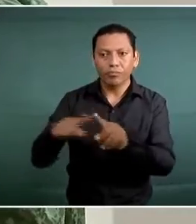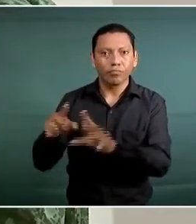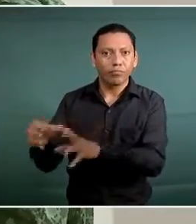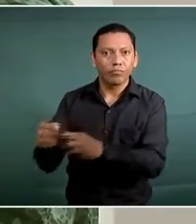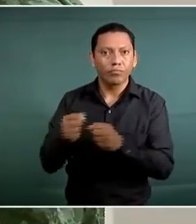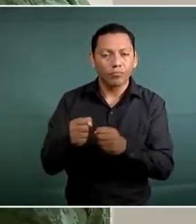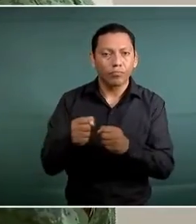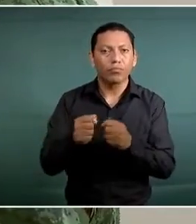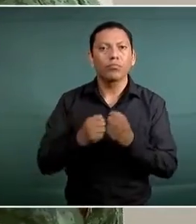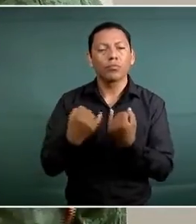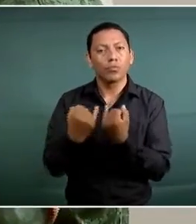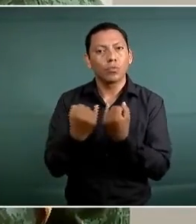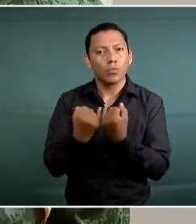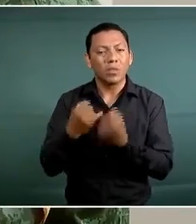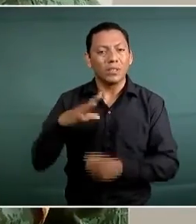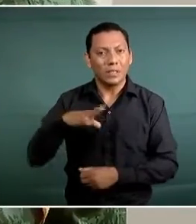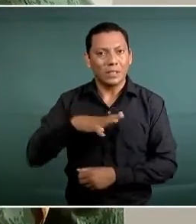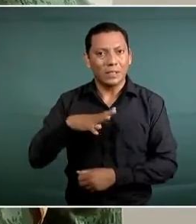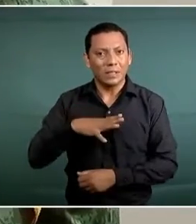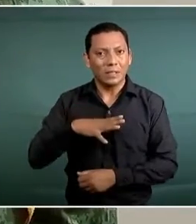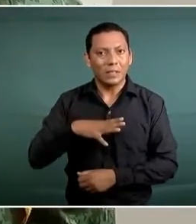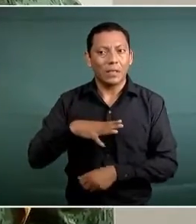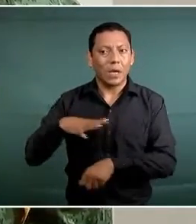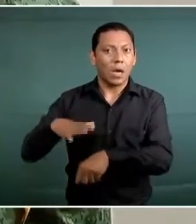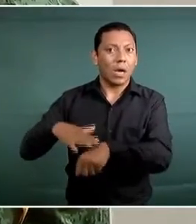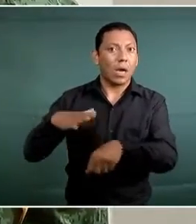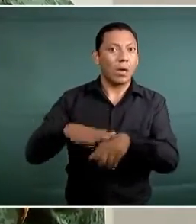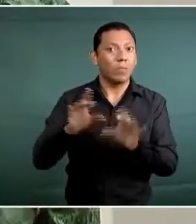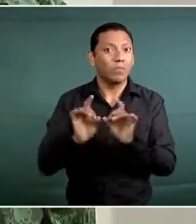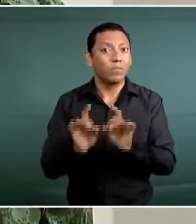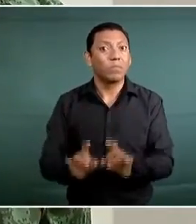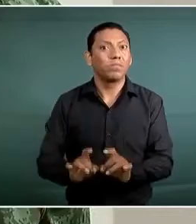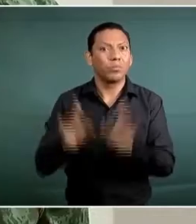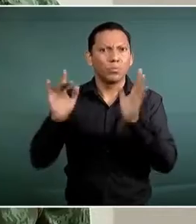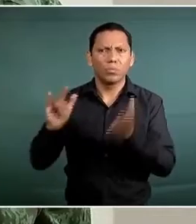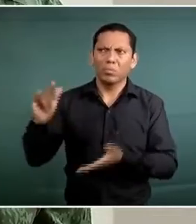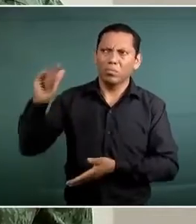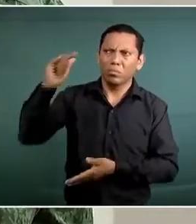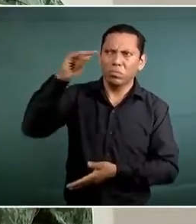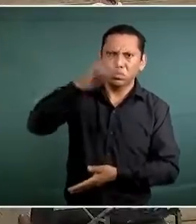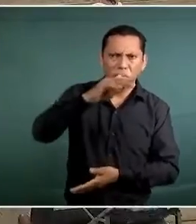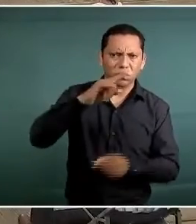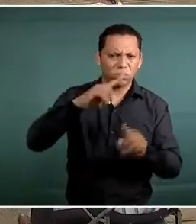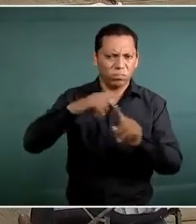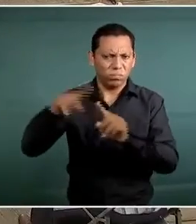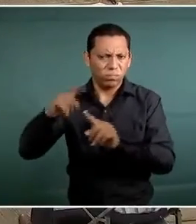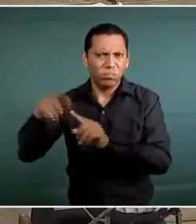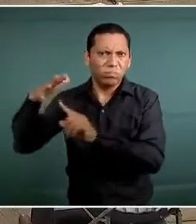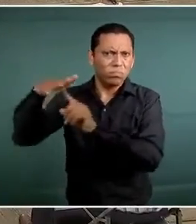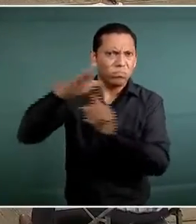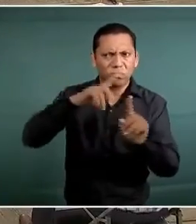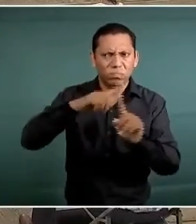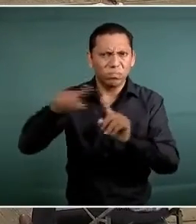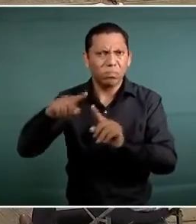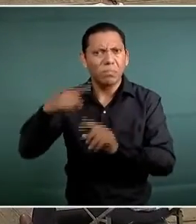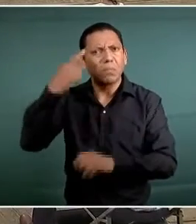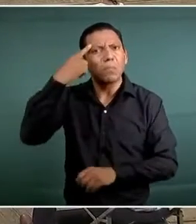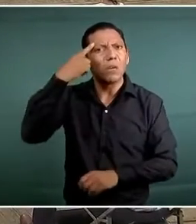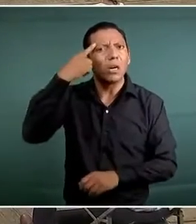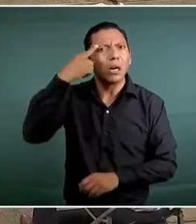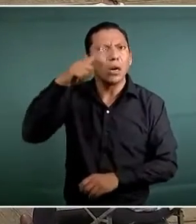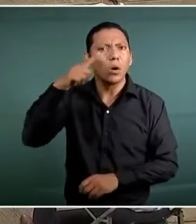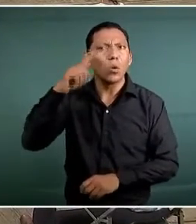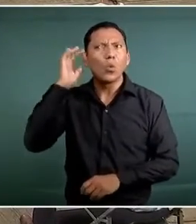también se presentan los alertamientos aéreos, vuelos ilícitos con la intención de introducir